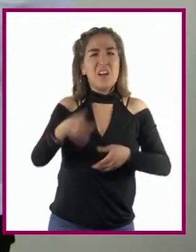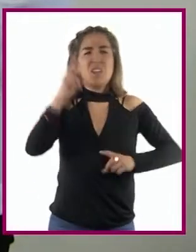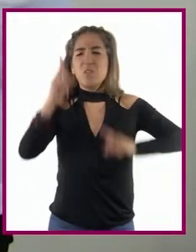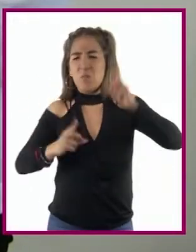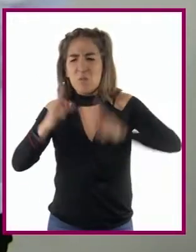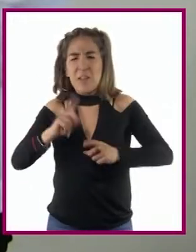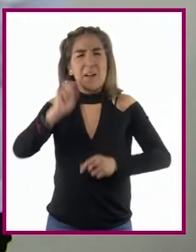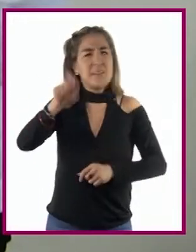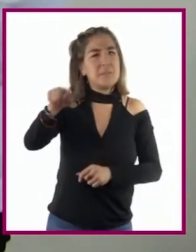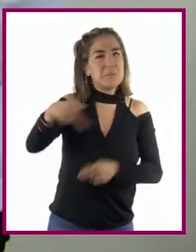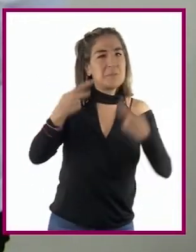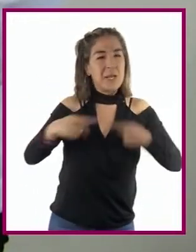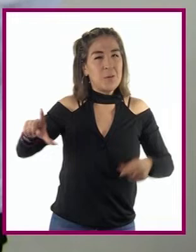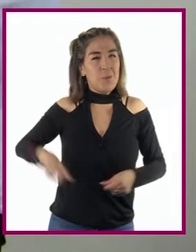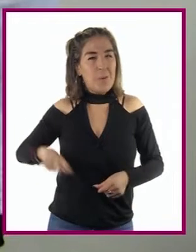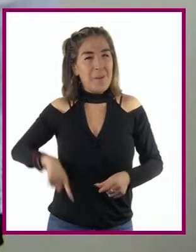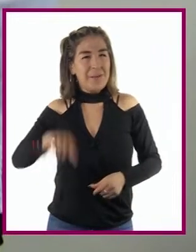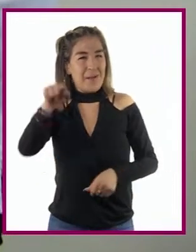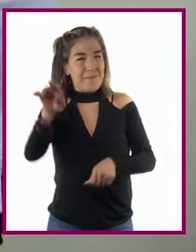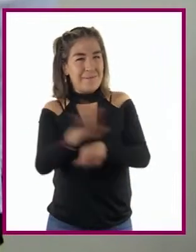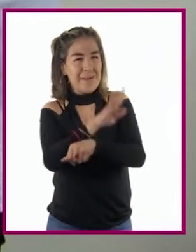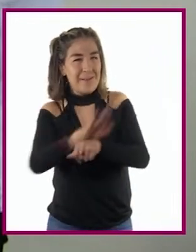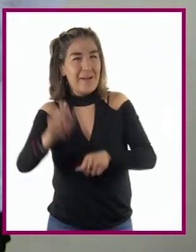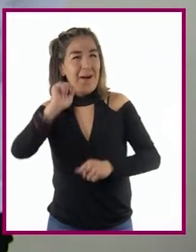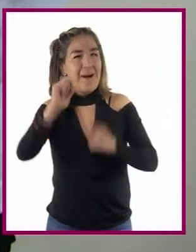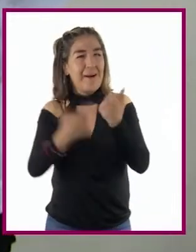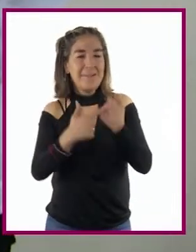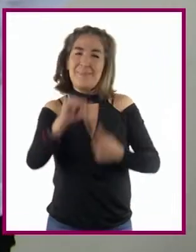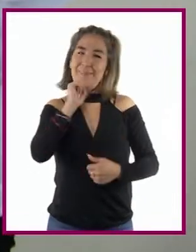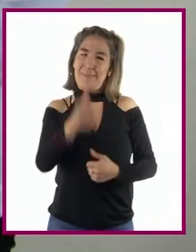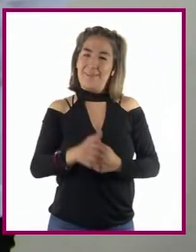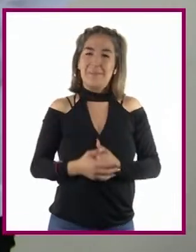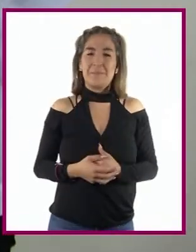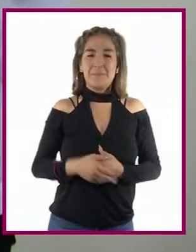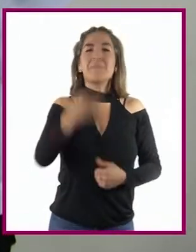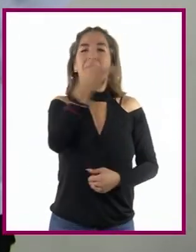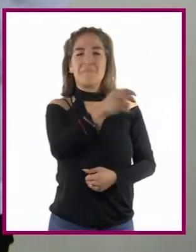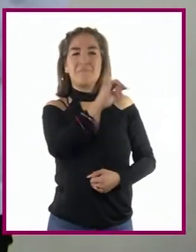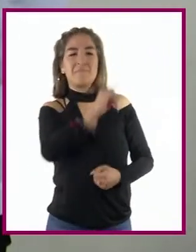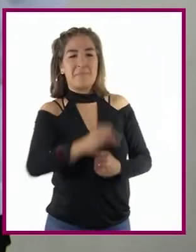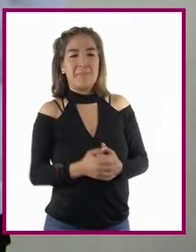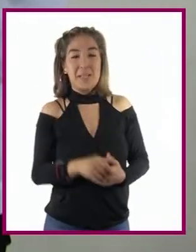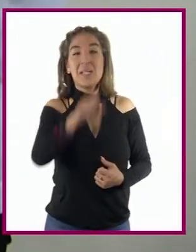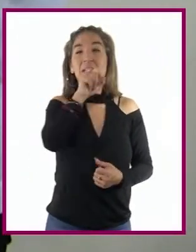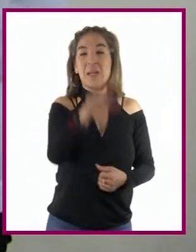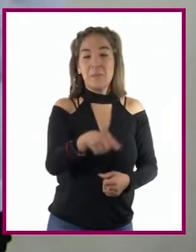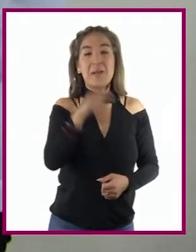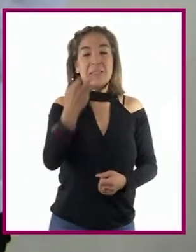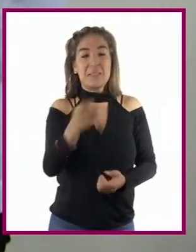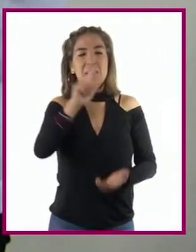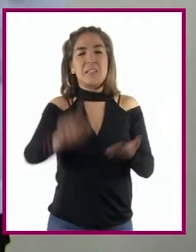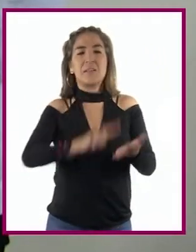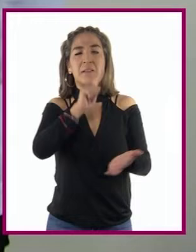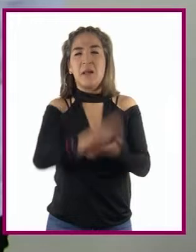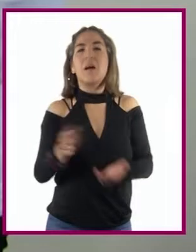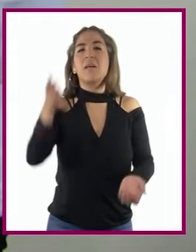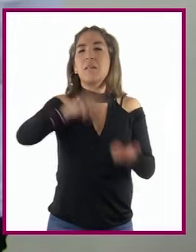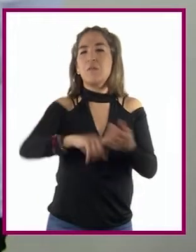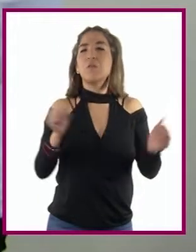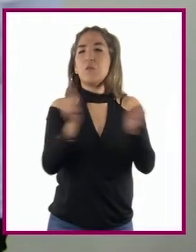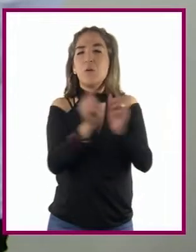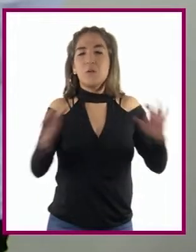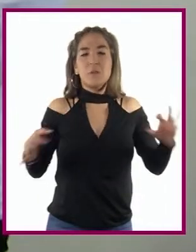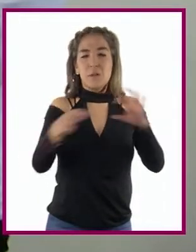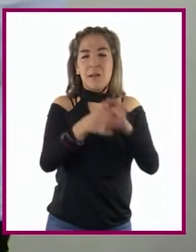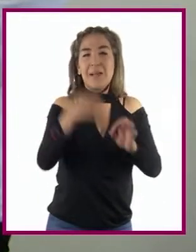que el gobernante se benefició de algún modo. Así es, maestra Circe. Además, la legalidad está ligada